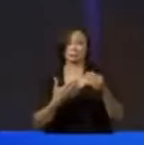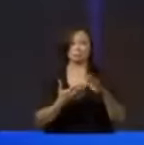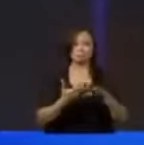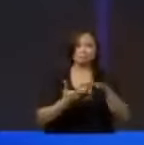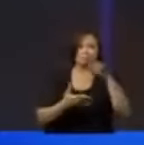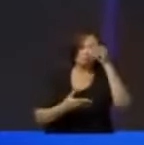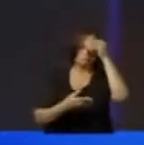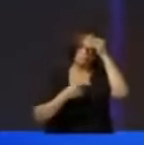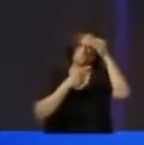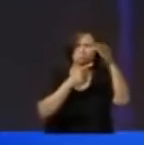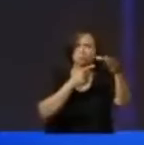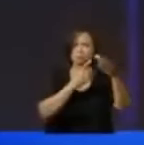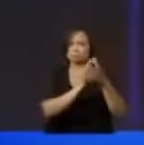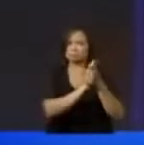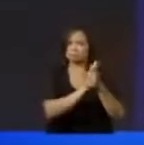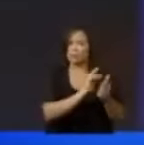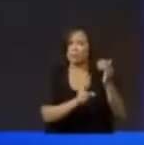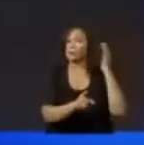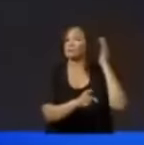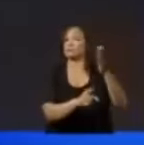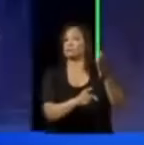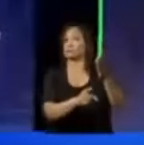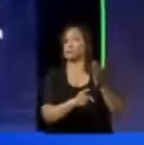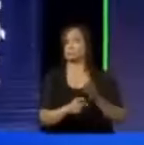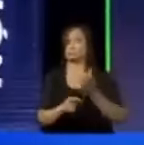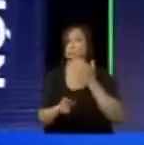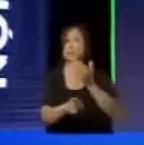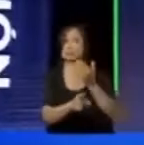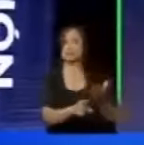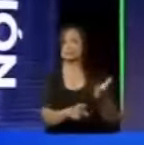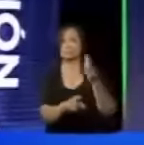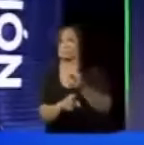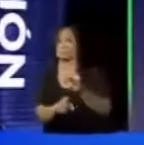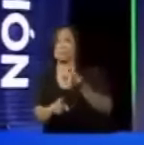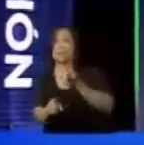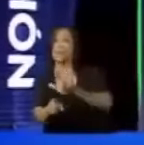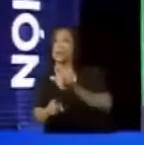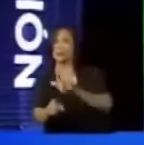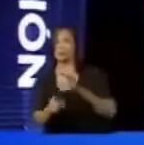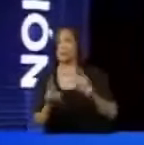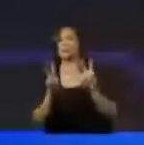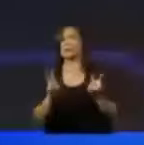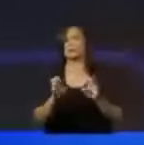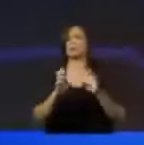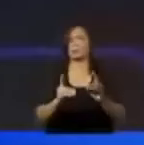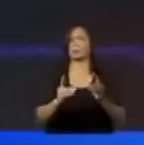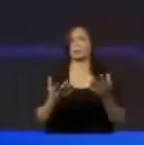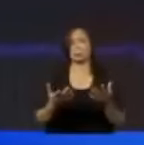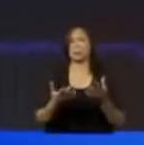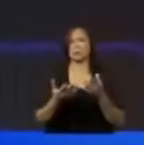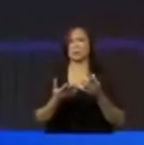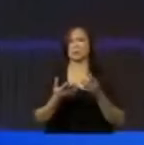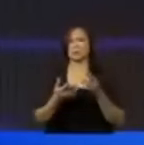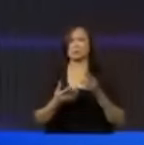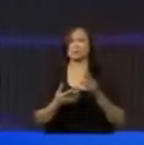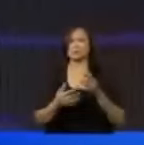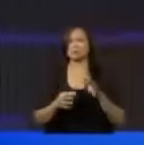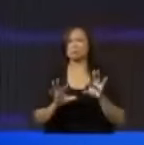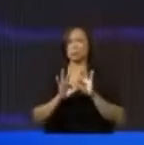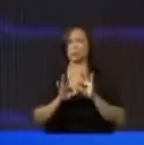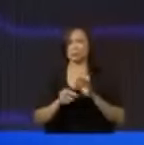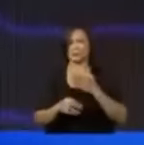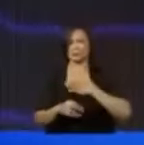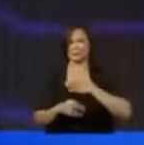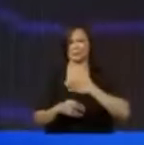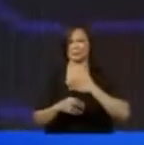juventud para estas profesiones del futuro. Gracias, candidato Fernández. Sí, el tema educativo me es particularmente sensible